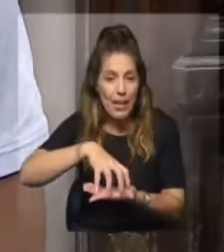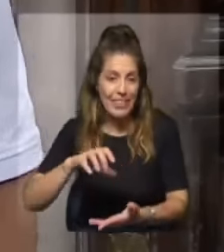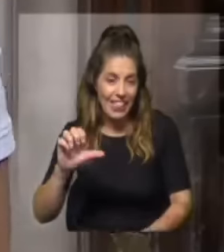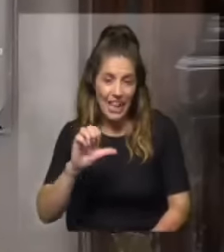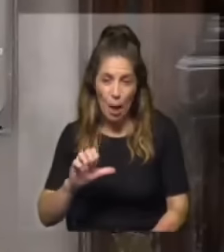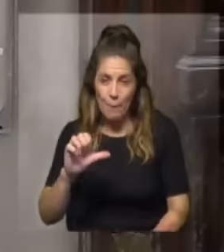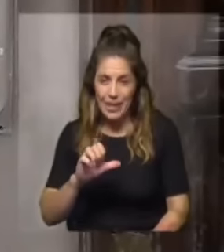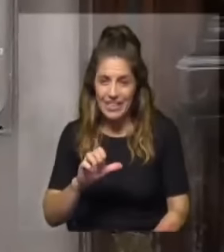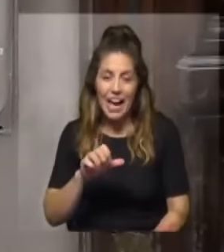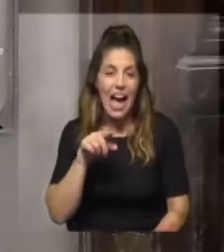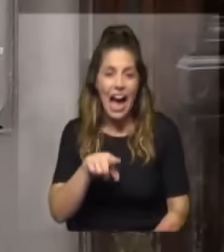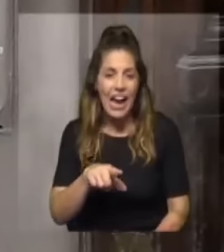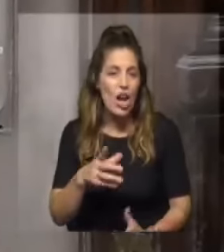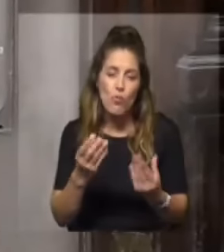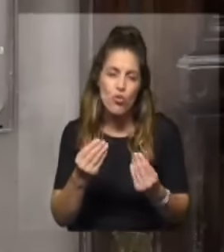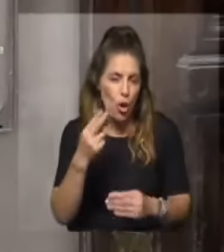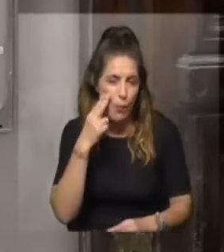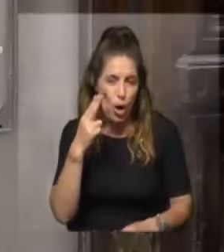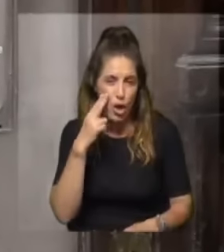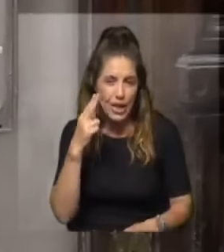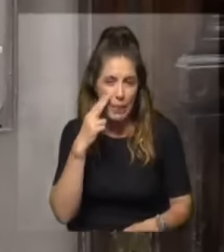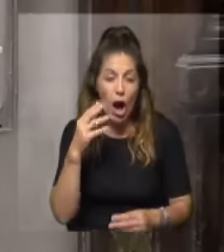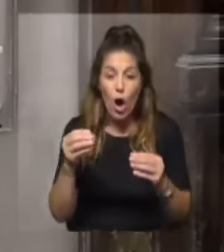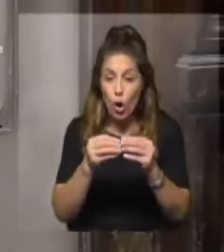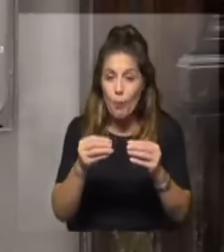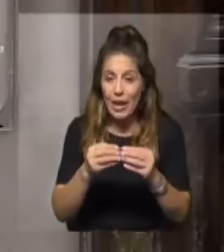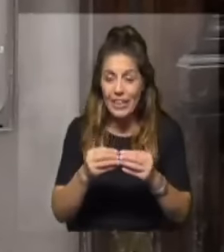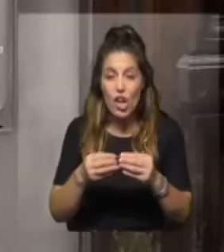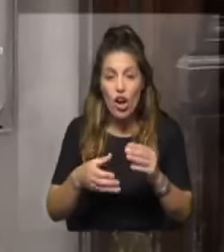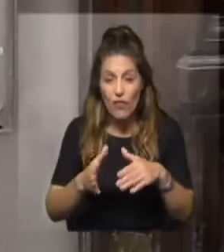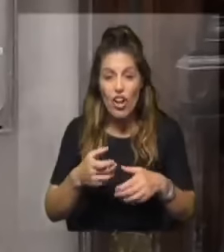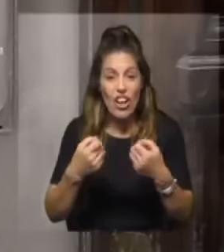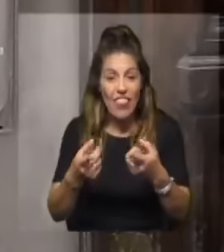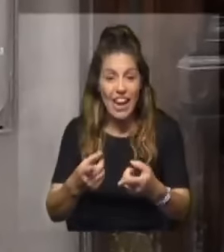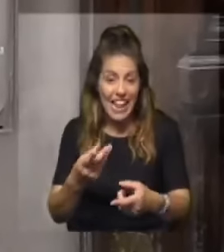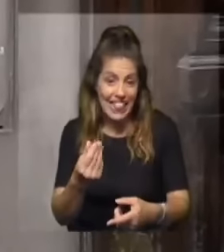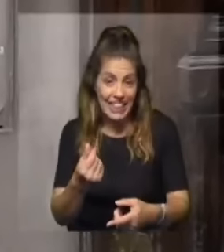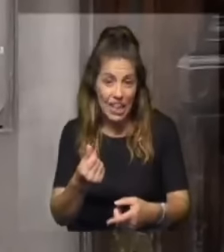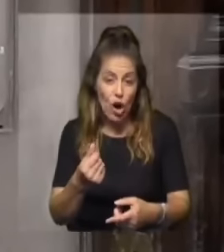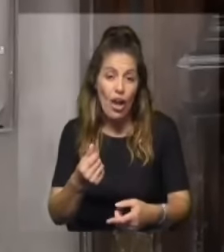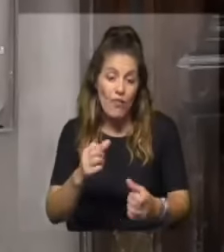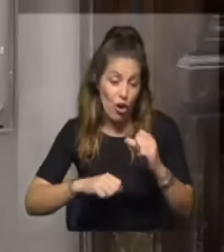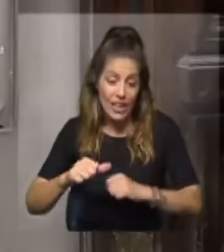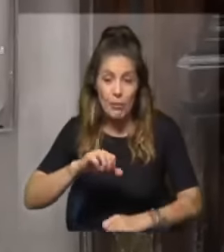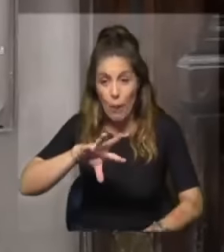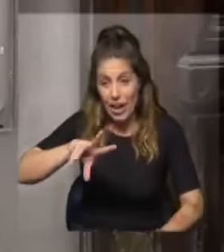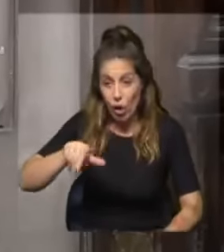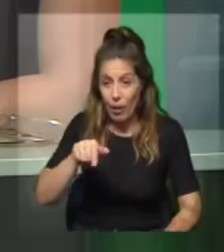este que hemos tenido varios incidentes con compañeros que fueron a entregar la recaudación y fueron lastimados para